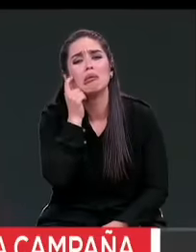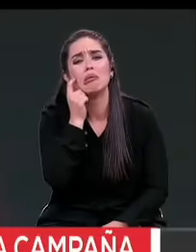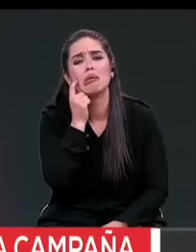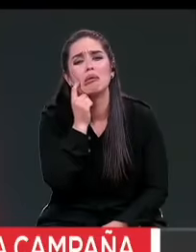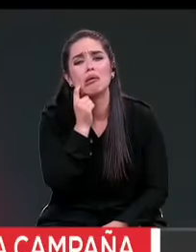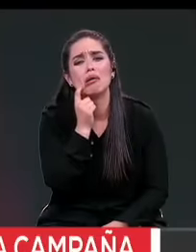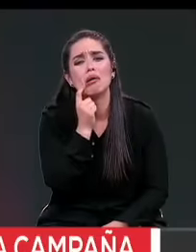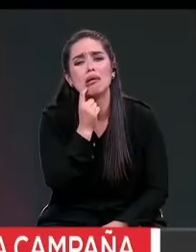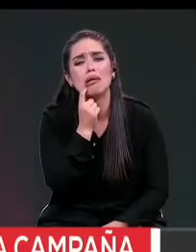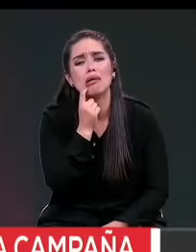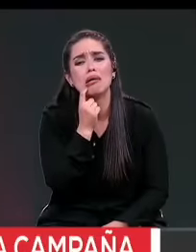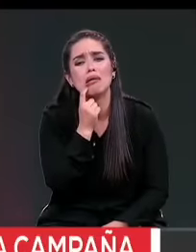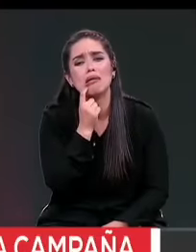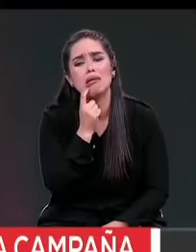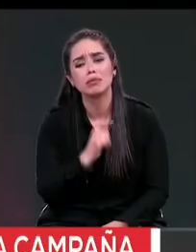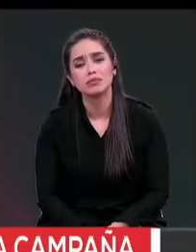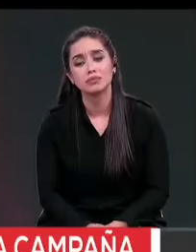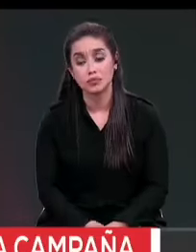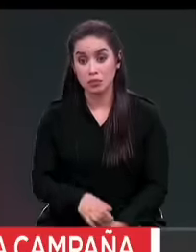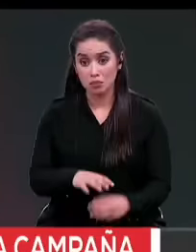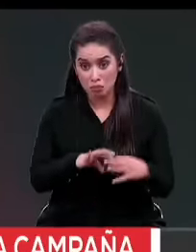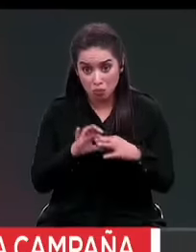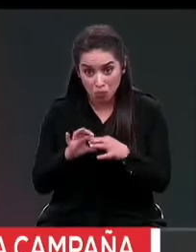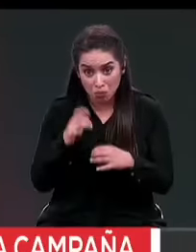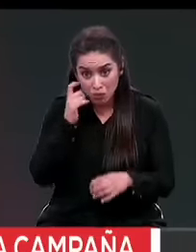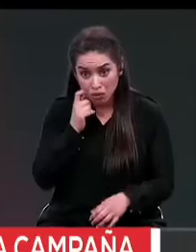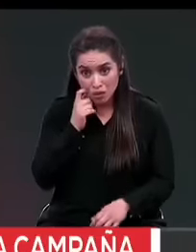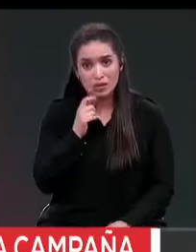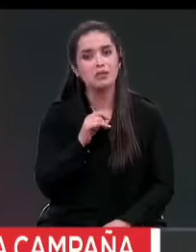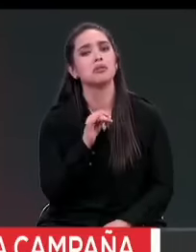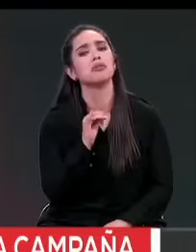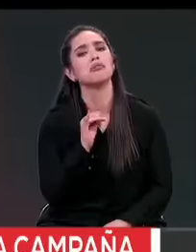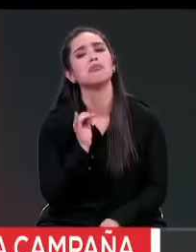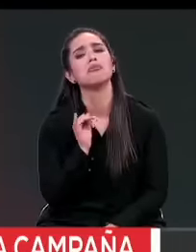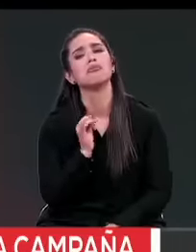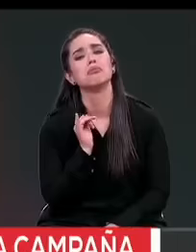don Francisco. ¿Estás llorando por don Francisco?